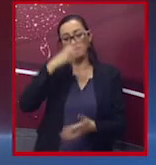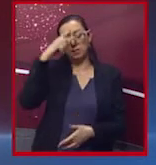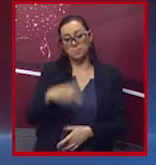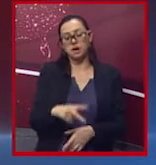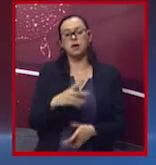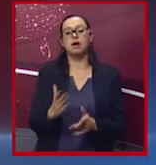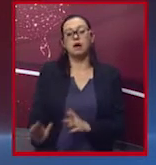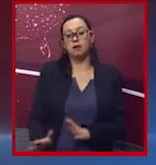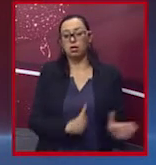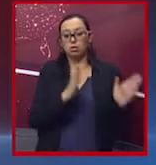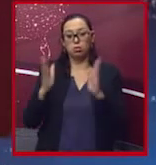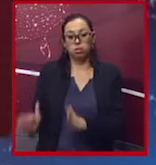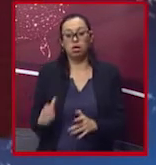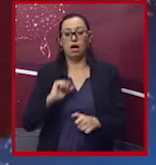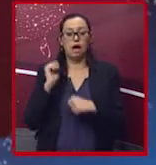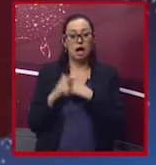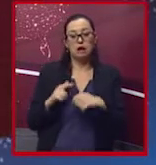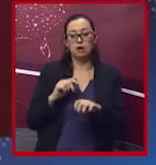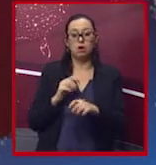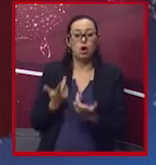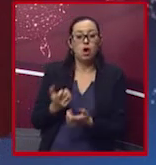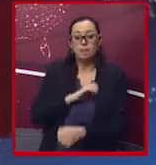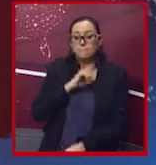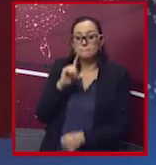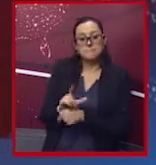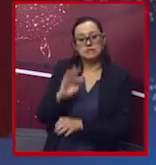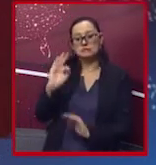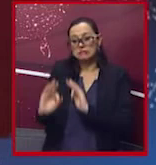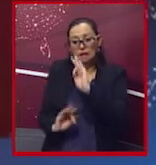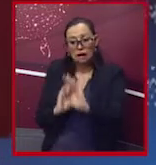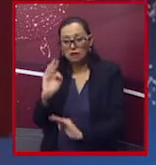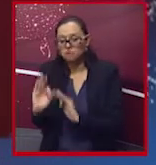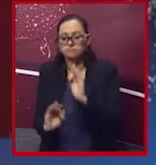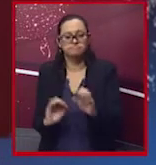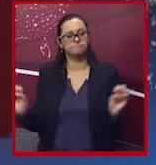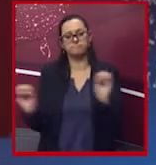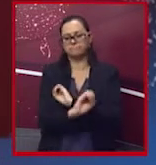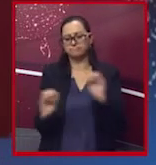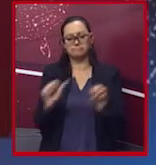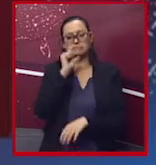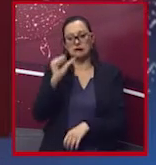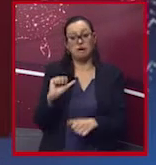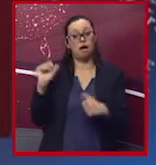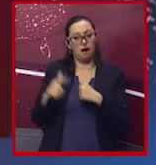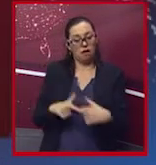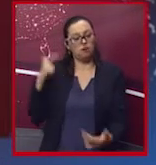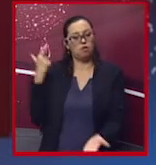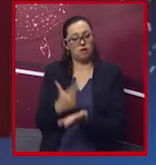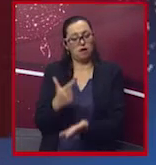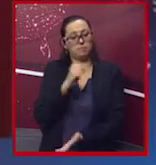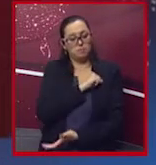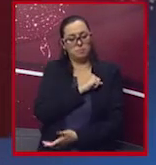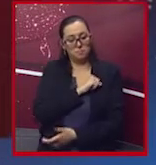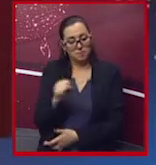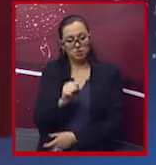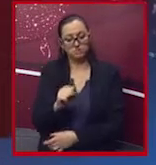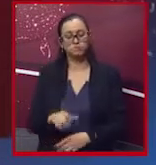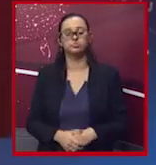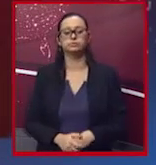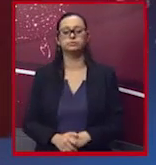establecer prerrogativas o tratos procesales especiales cuando incurran en cualquier tipo de responsabilidad o en la probable comisión de